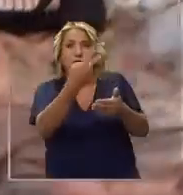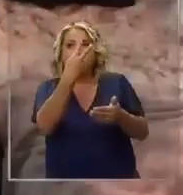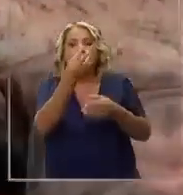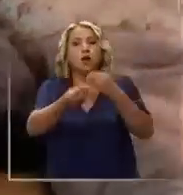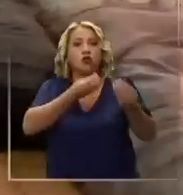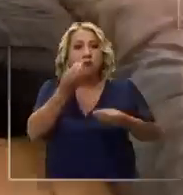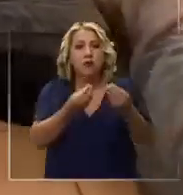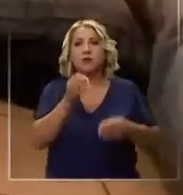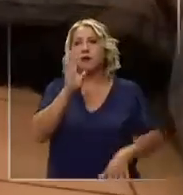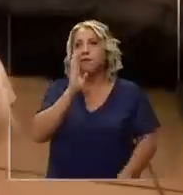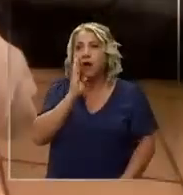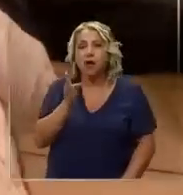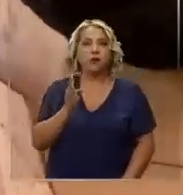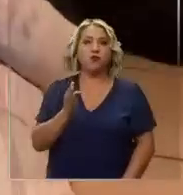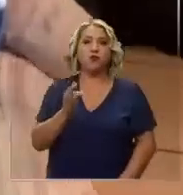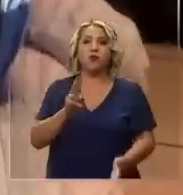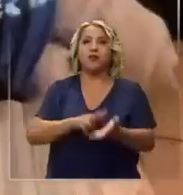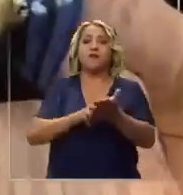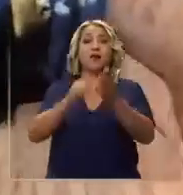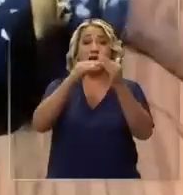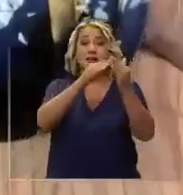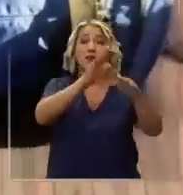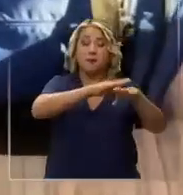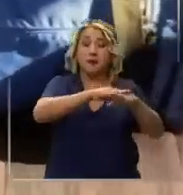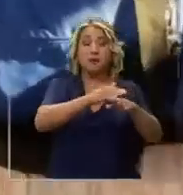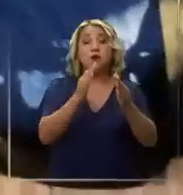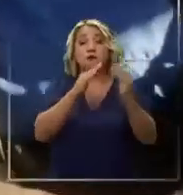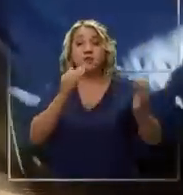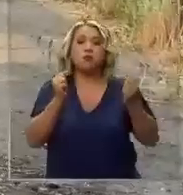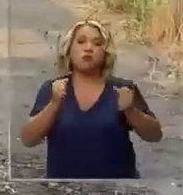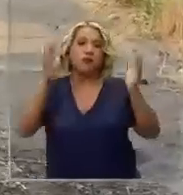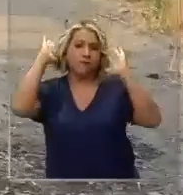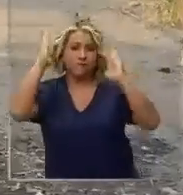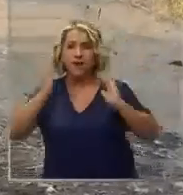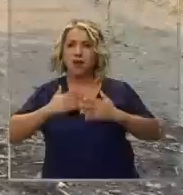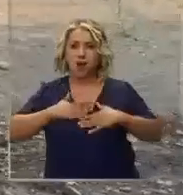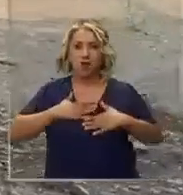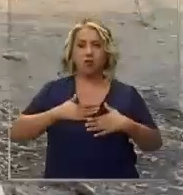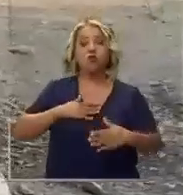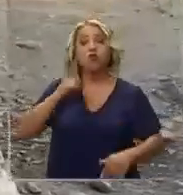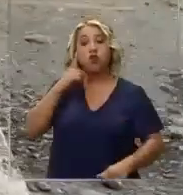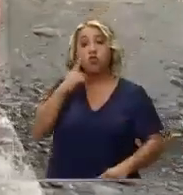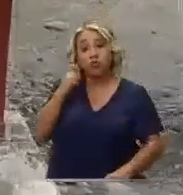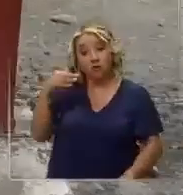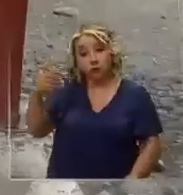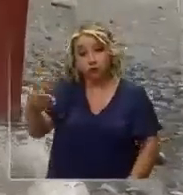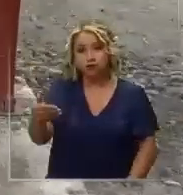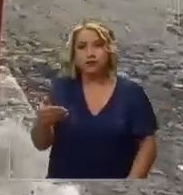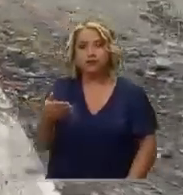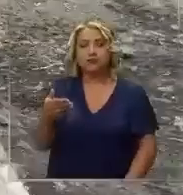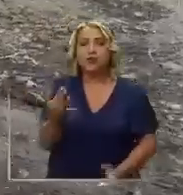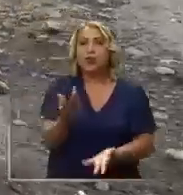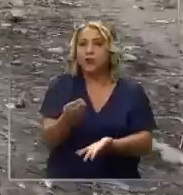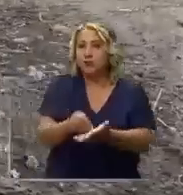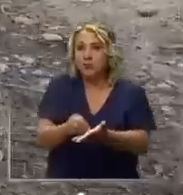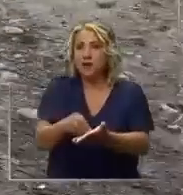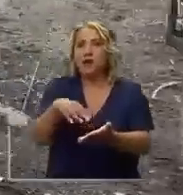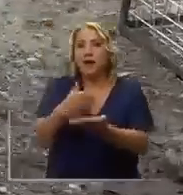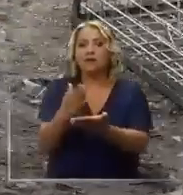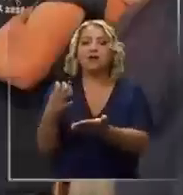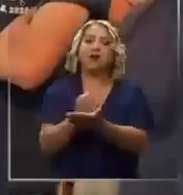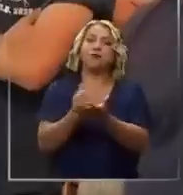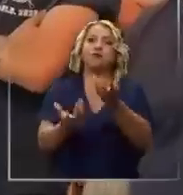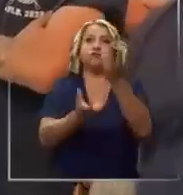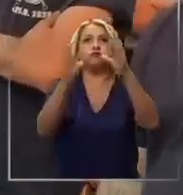comida, baño, no han pasado a las casas, de hecho los vecinos para poder bañarnos. Los días pasan, no se sabe cuántos más hasta ganar la